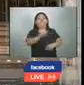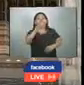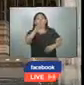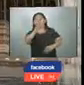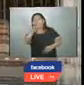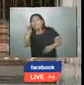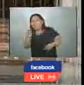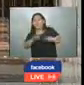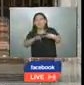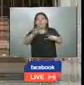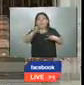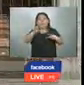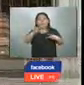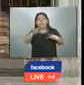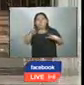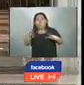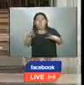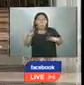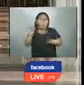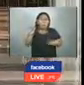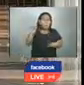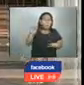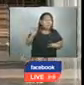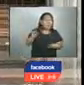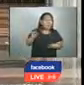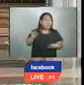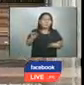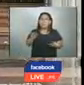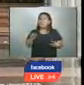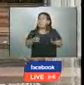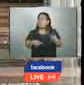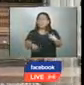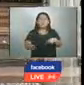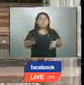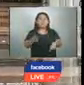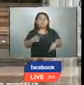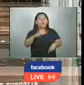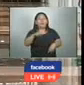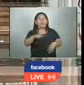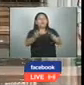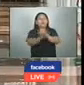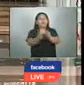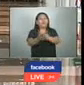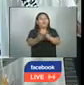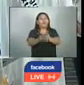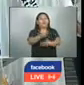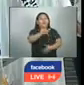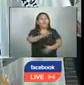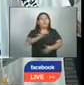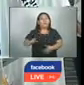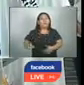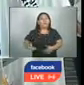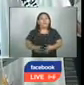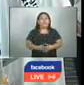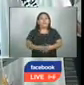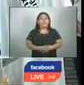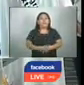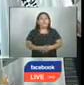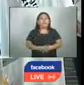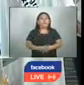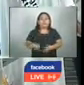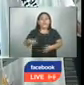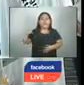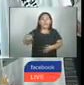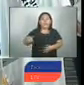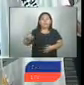-2021, el turismo fue uno de los rubros más afectados en el país. De este año